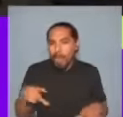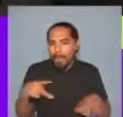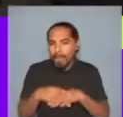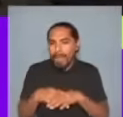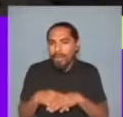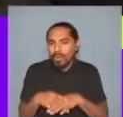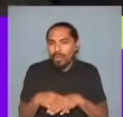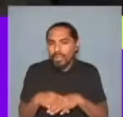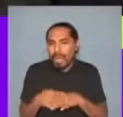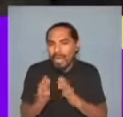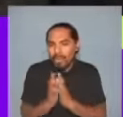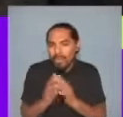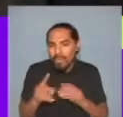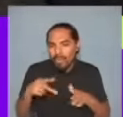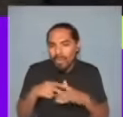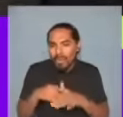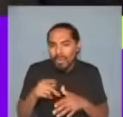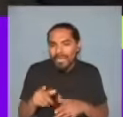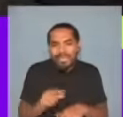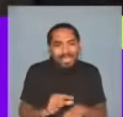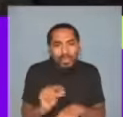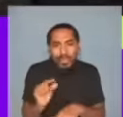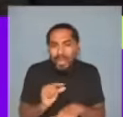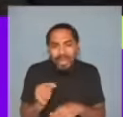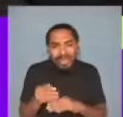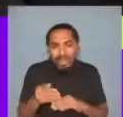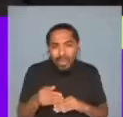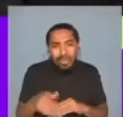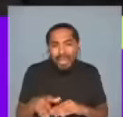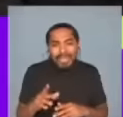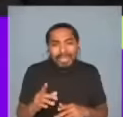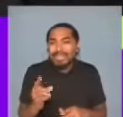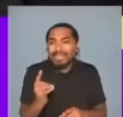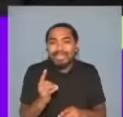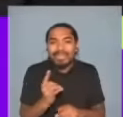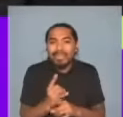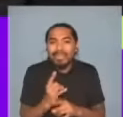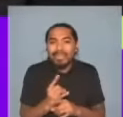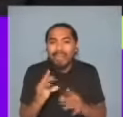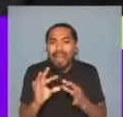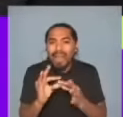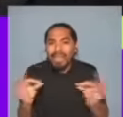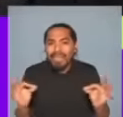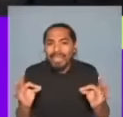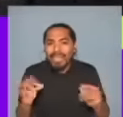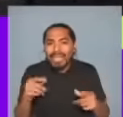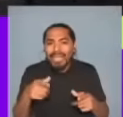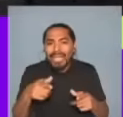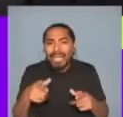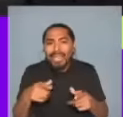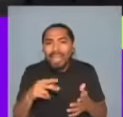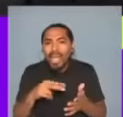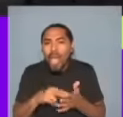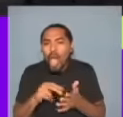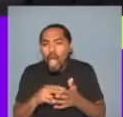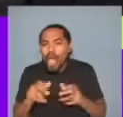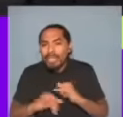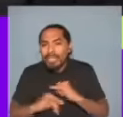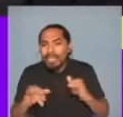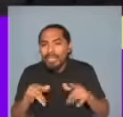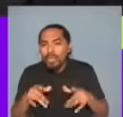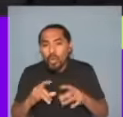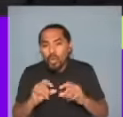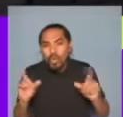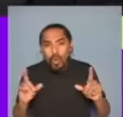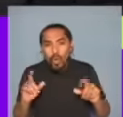hacer una pausa, y enseguida, como todo esto, que hay una frase hecha también, ¿no? Que el espectáculo debe continuar. Lo sentimos en